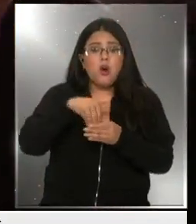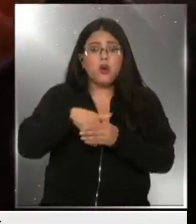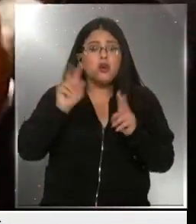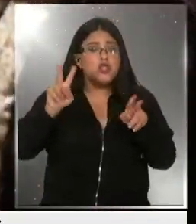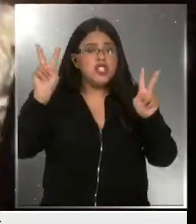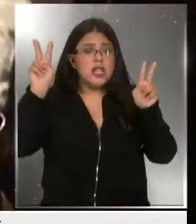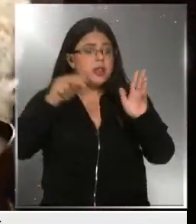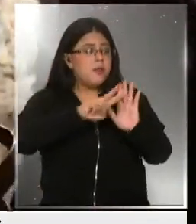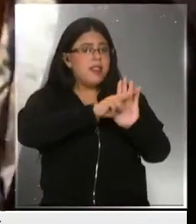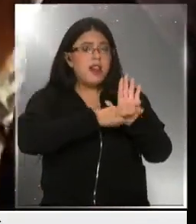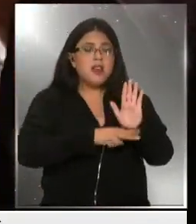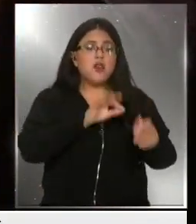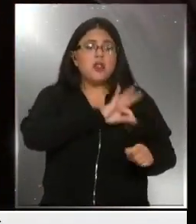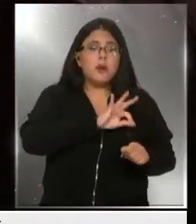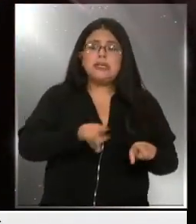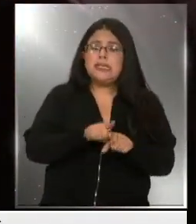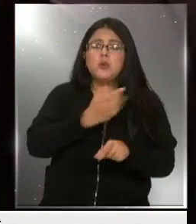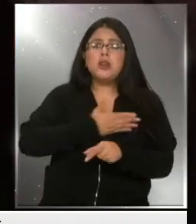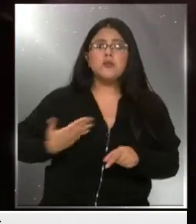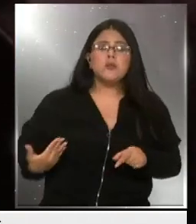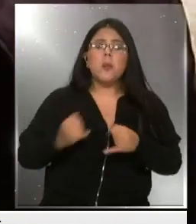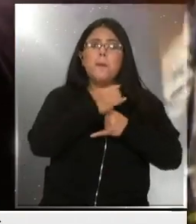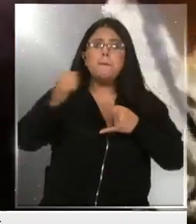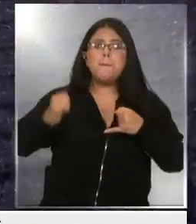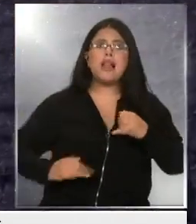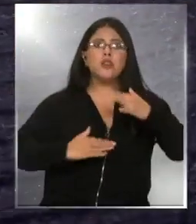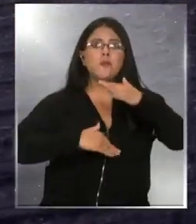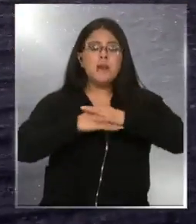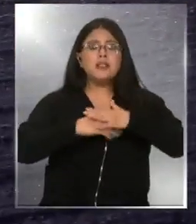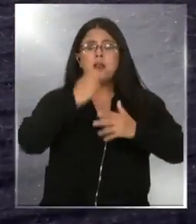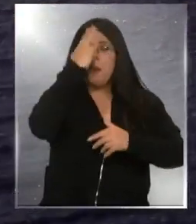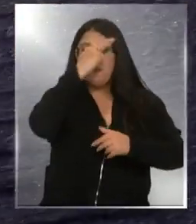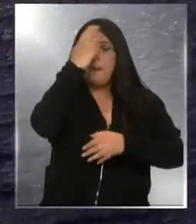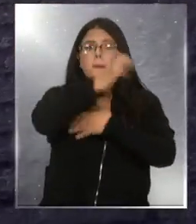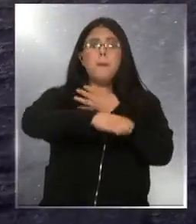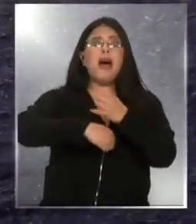a las pensiones, el gobierno se dio como plazo máximo el mes de marzo del próximo año.